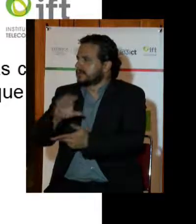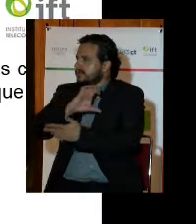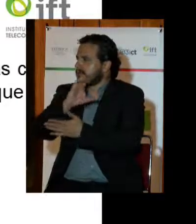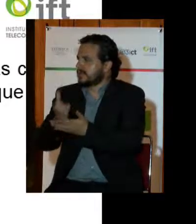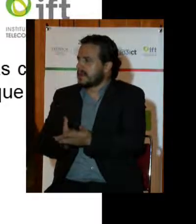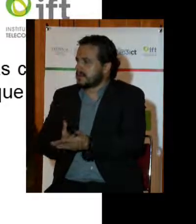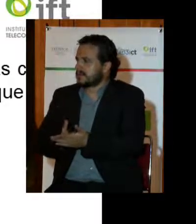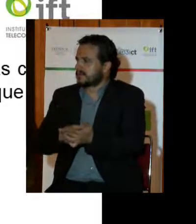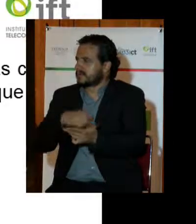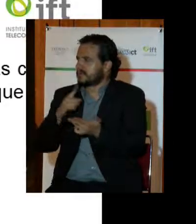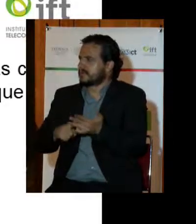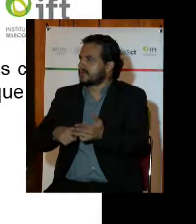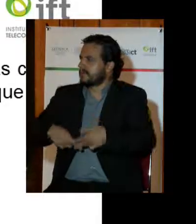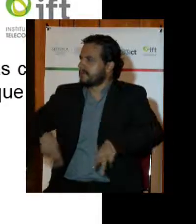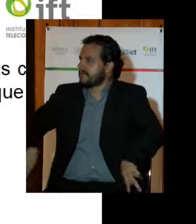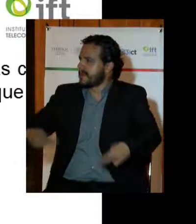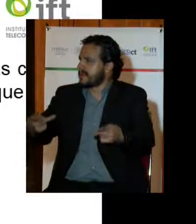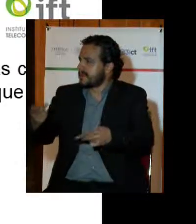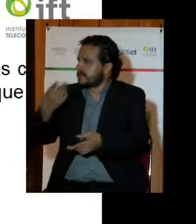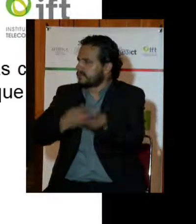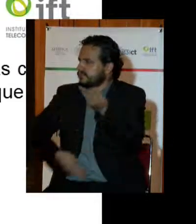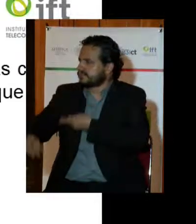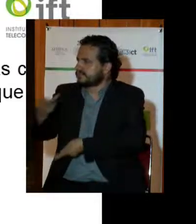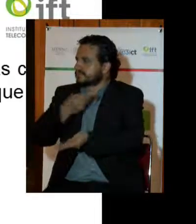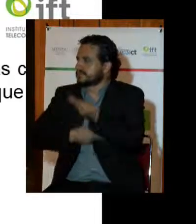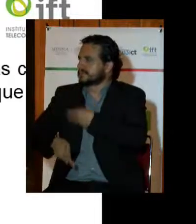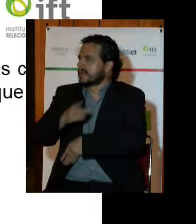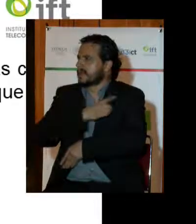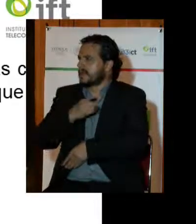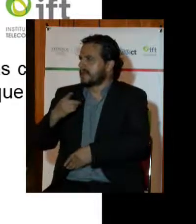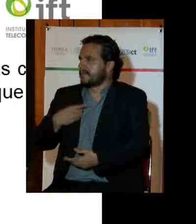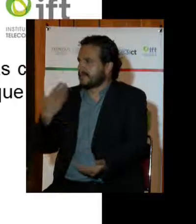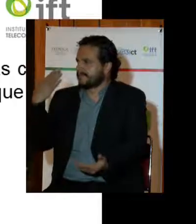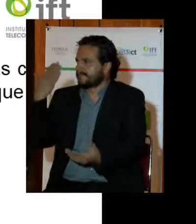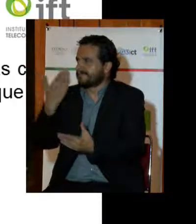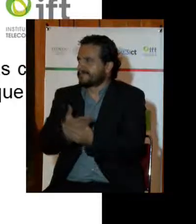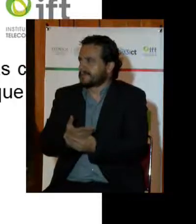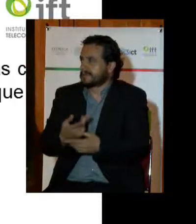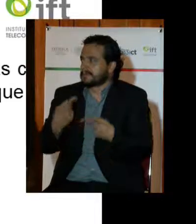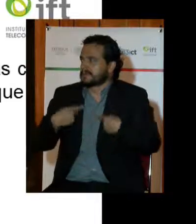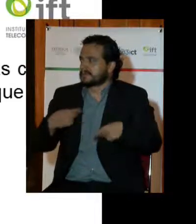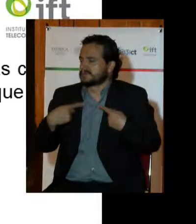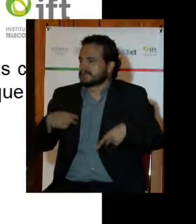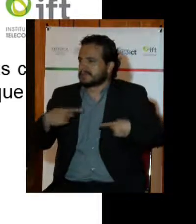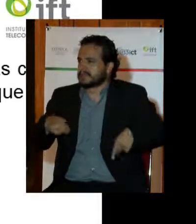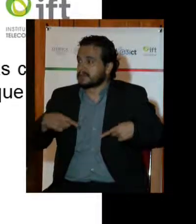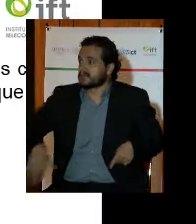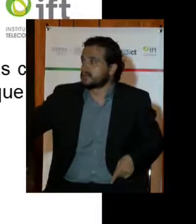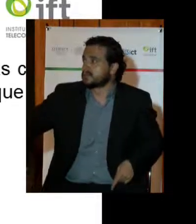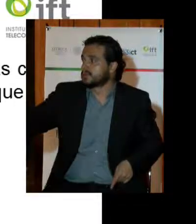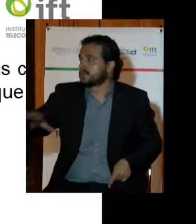comerciales estén accesibles a los usuarios. Y por último,